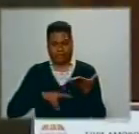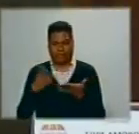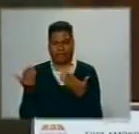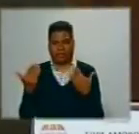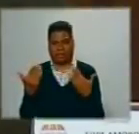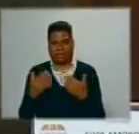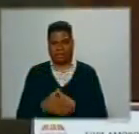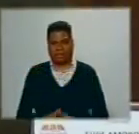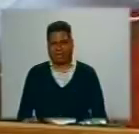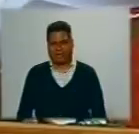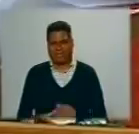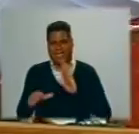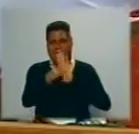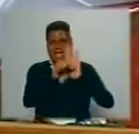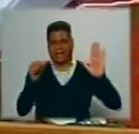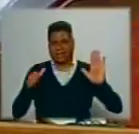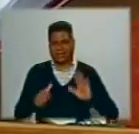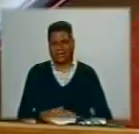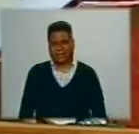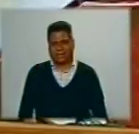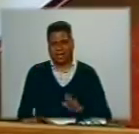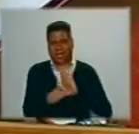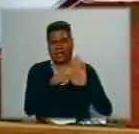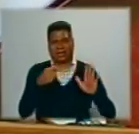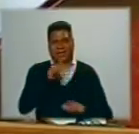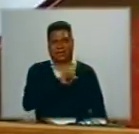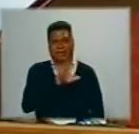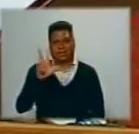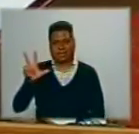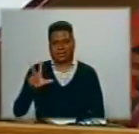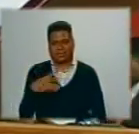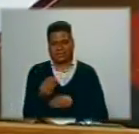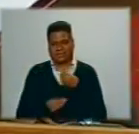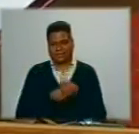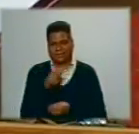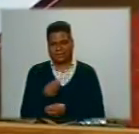Siguiente artículo. Artículo 13. Garantías.